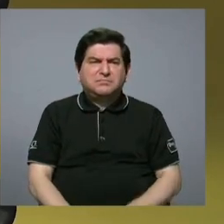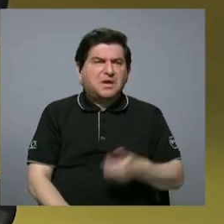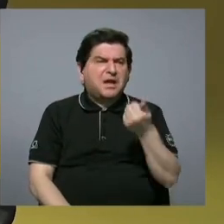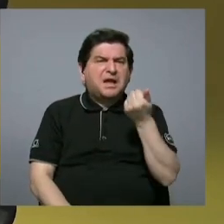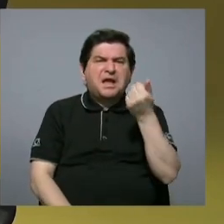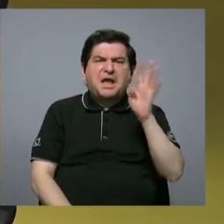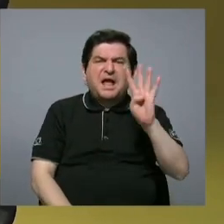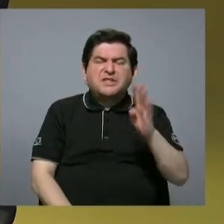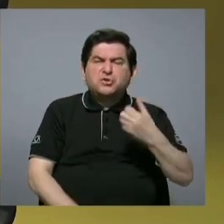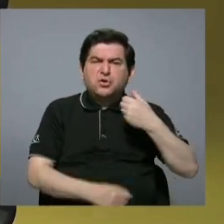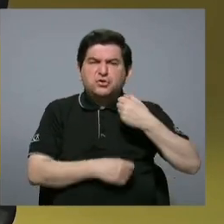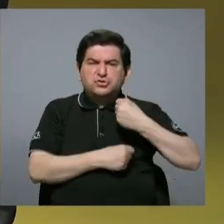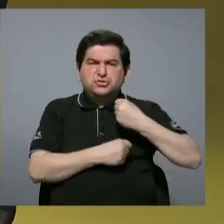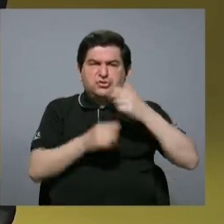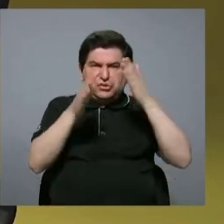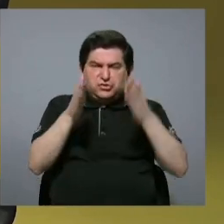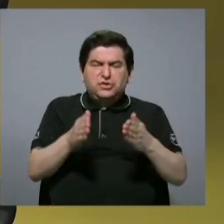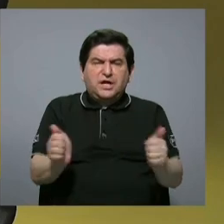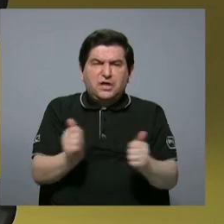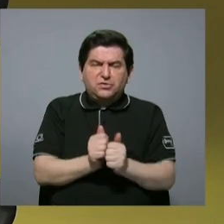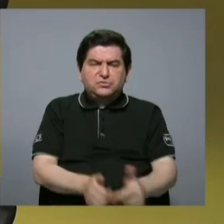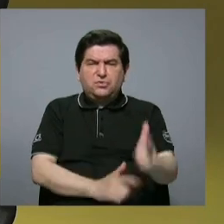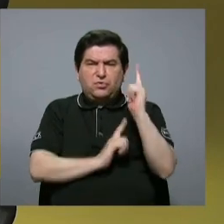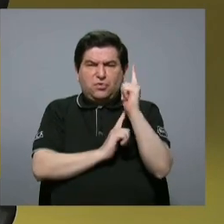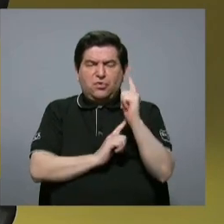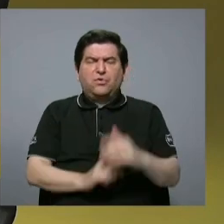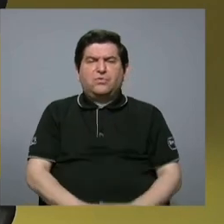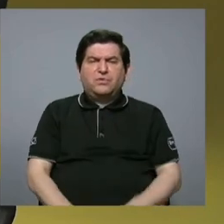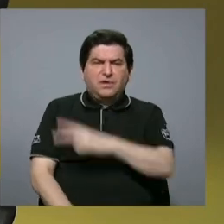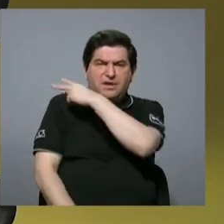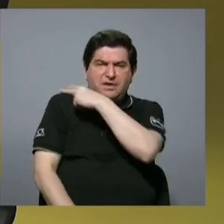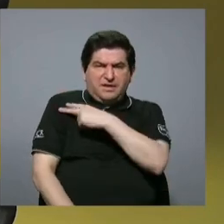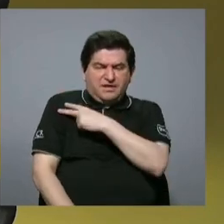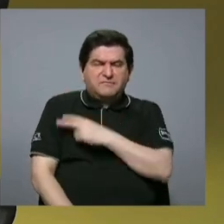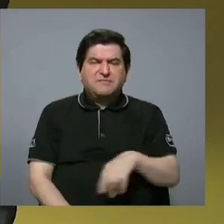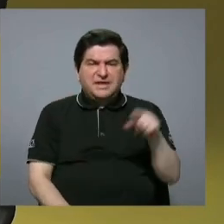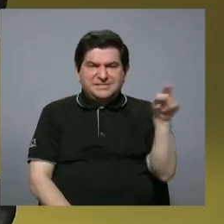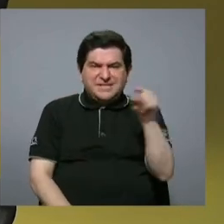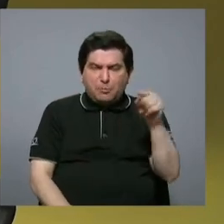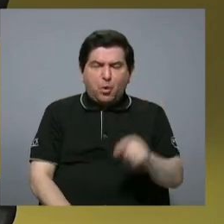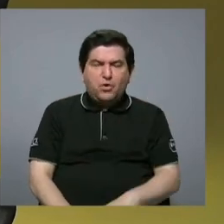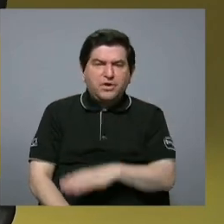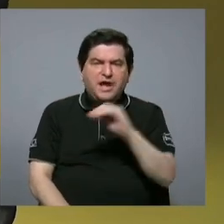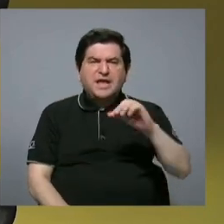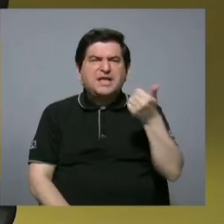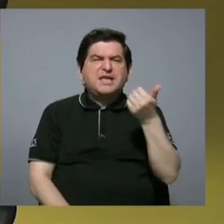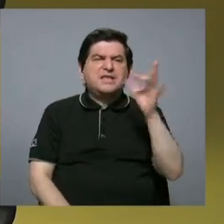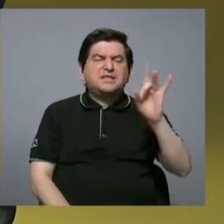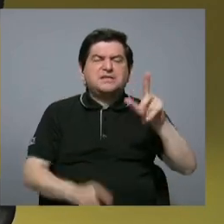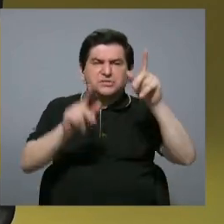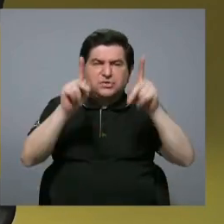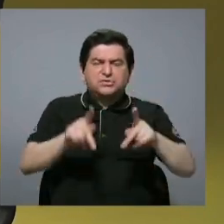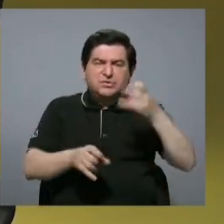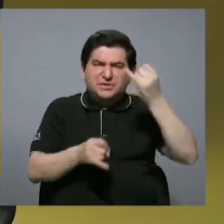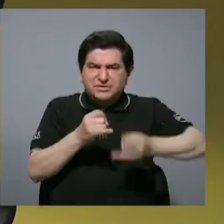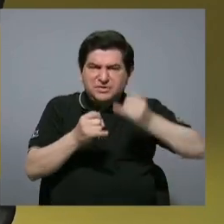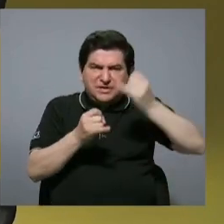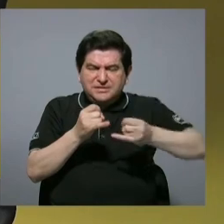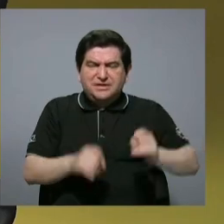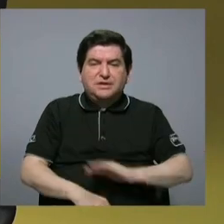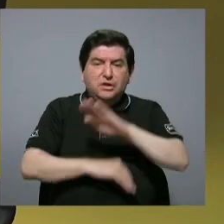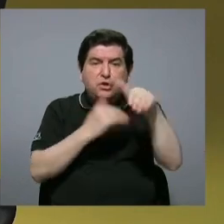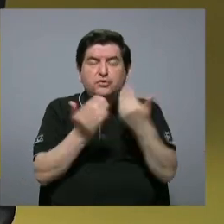14 soldados armados al mando de Zamora y 18 recogidos ahí a última hora. Todos eran